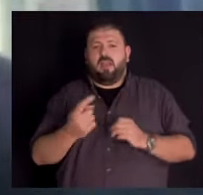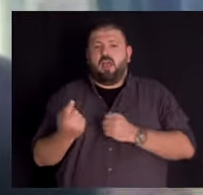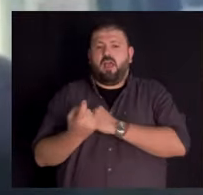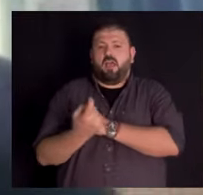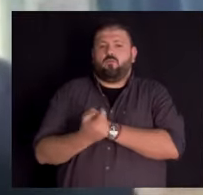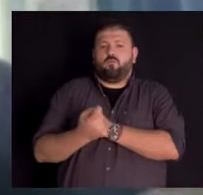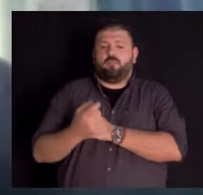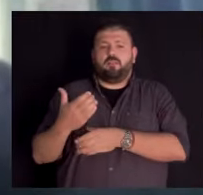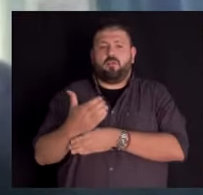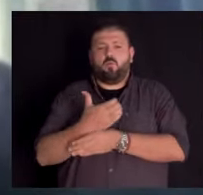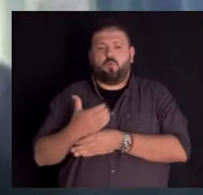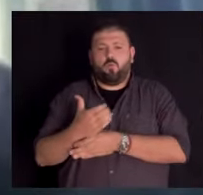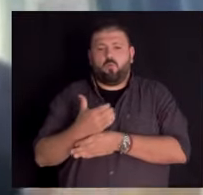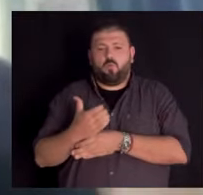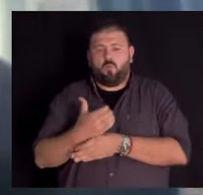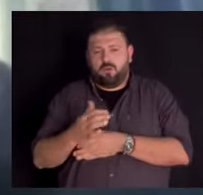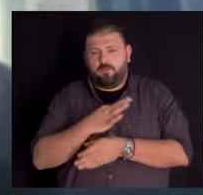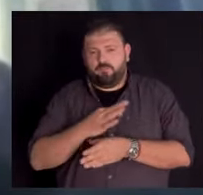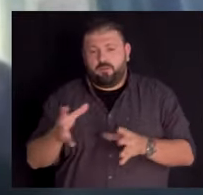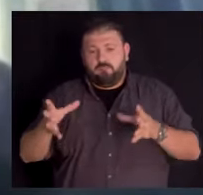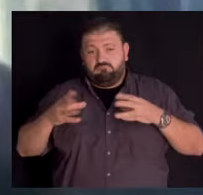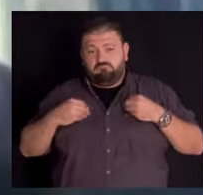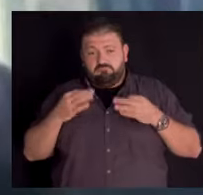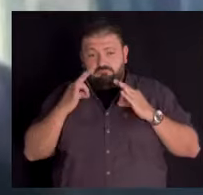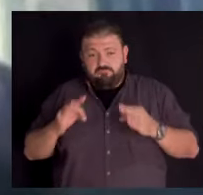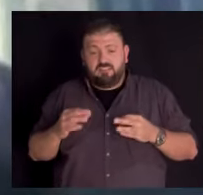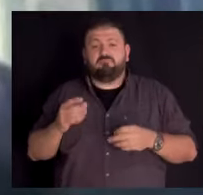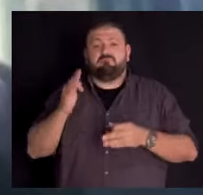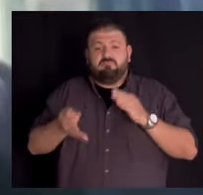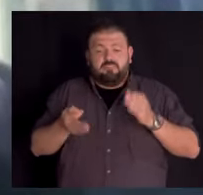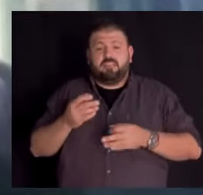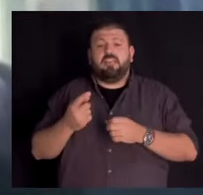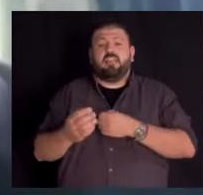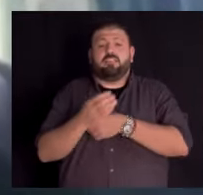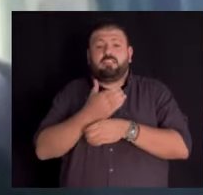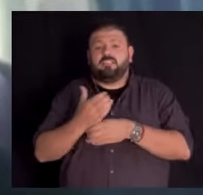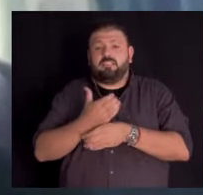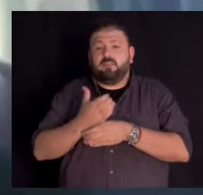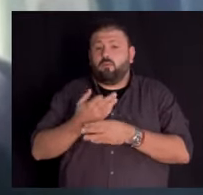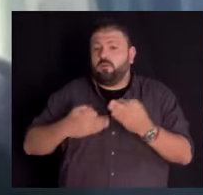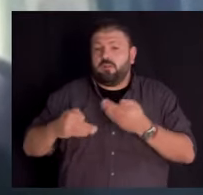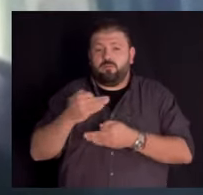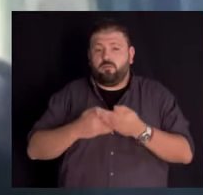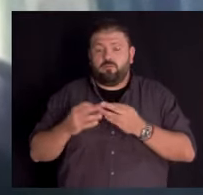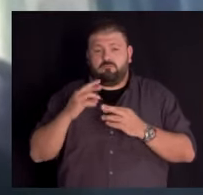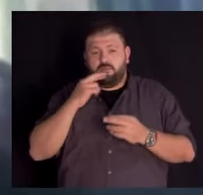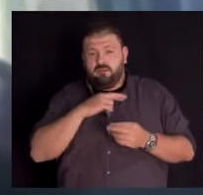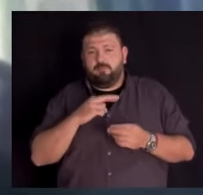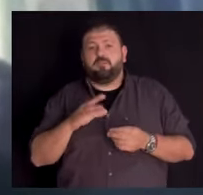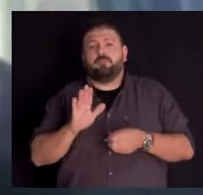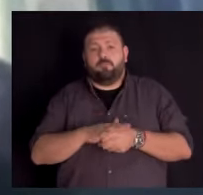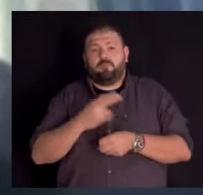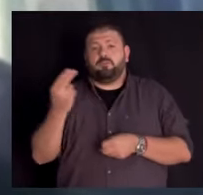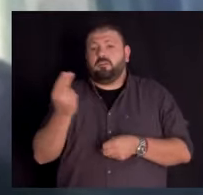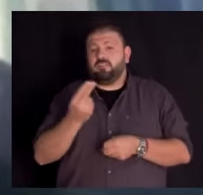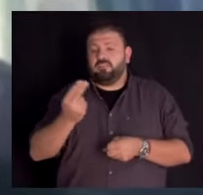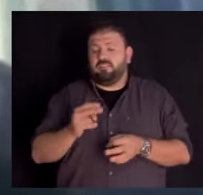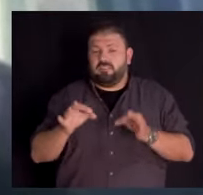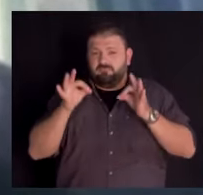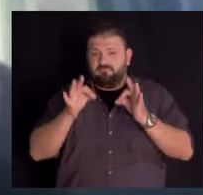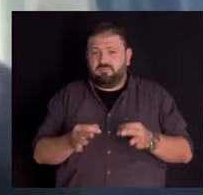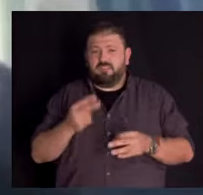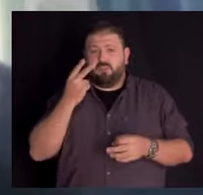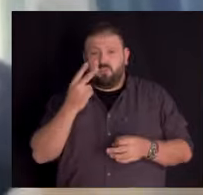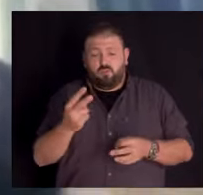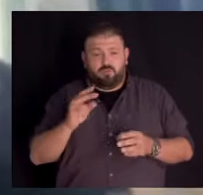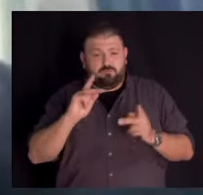Nuestro organismo tiene la capacidad de autocurarse, ¿sí? Pero necesita los nutrientes correctos para